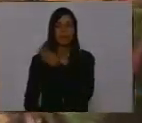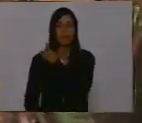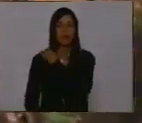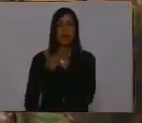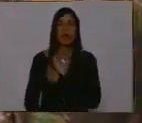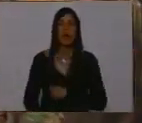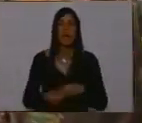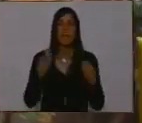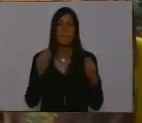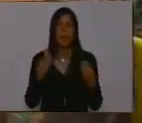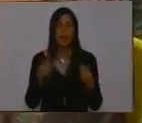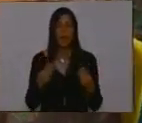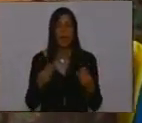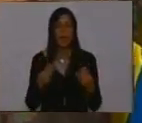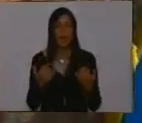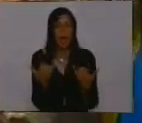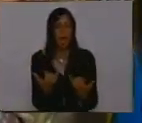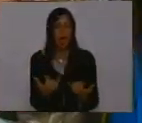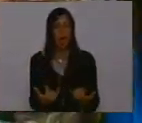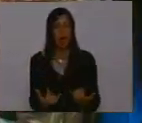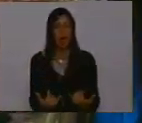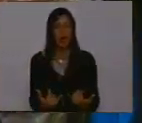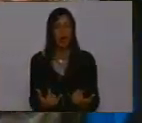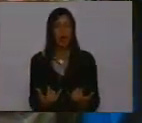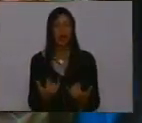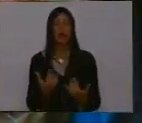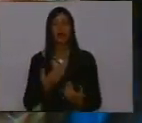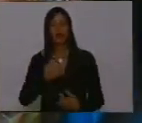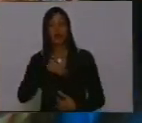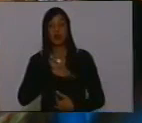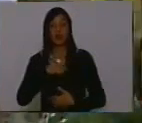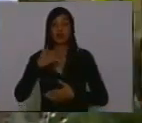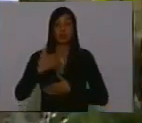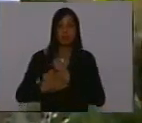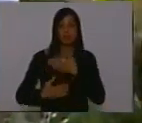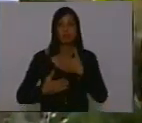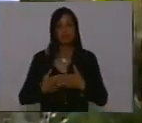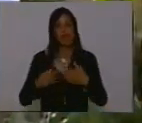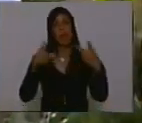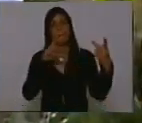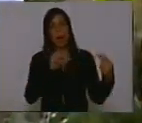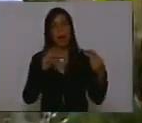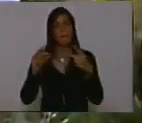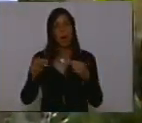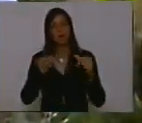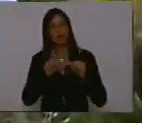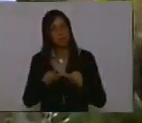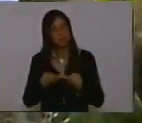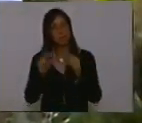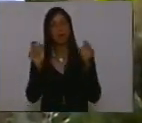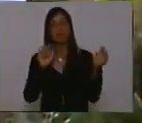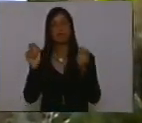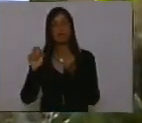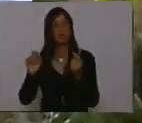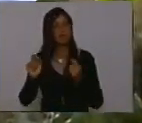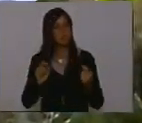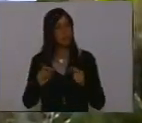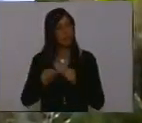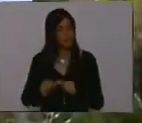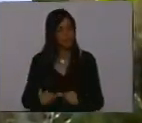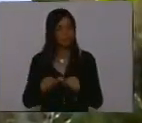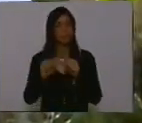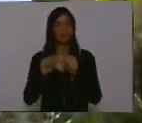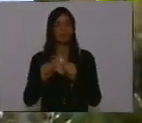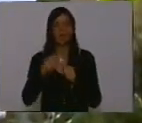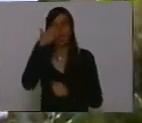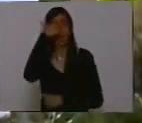Para que ahora sigamos en ese proceso de debate, en ese proceso de diálogo. Ese